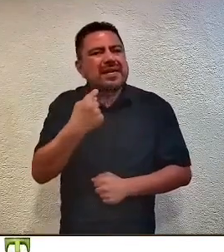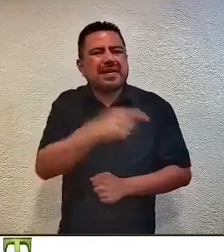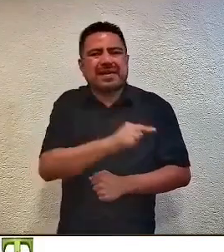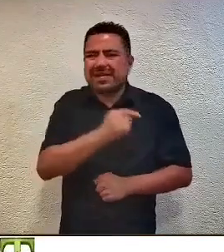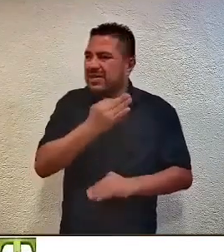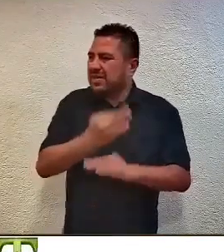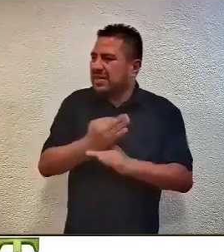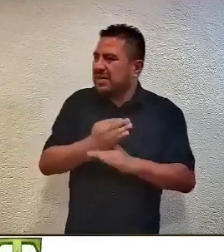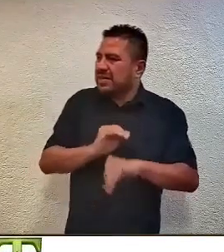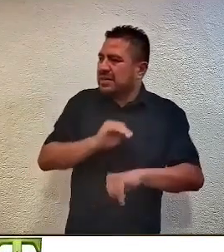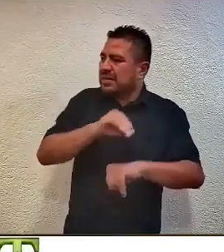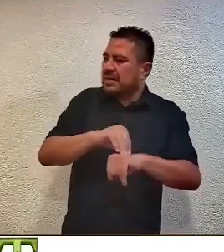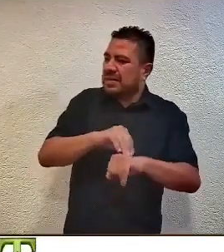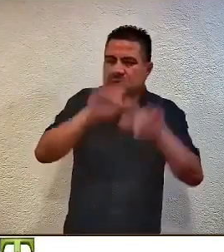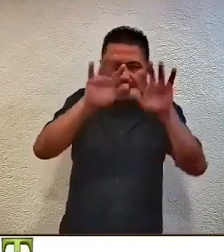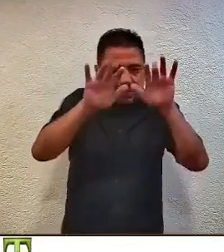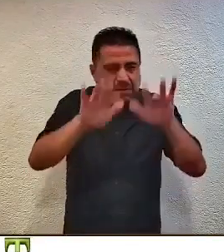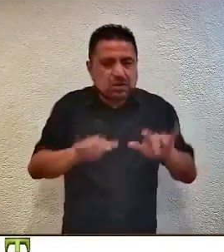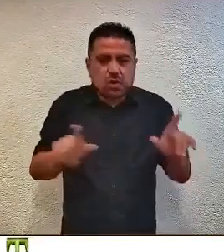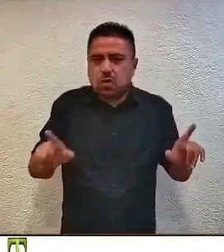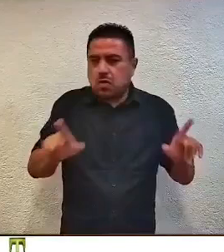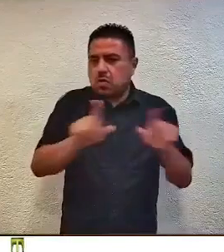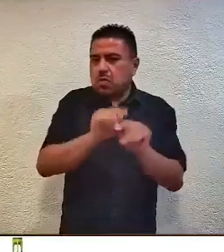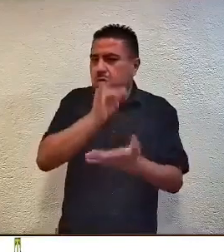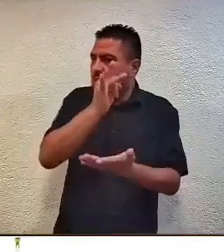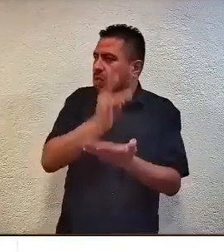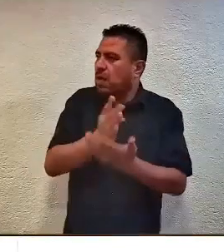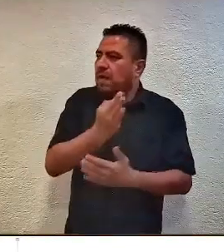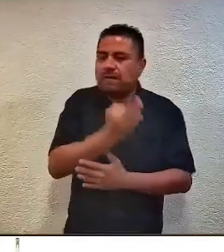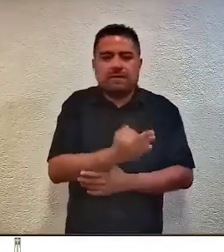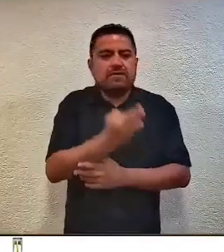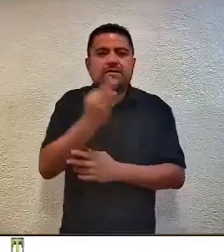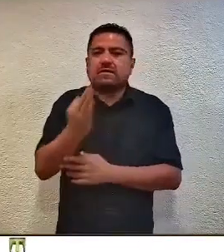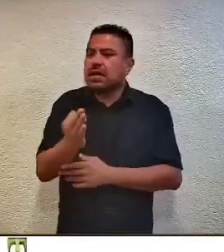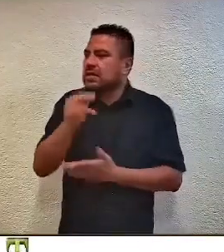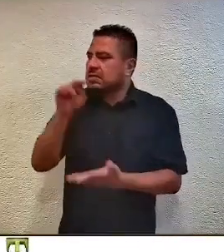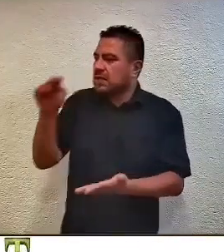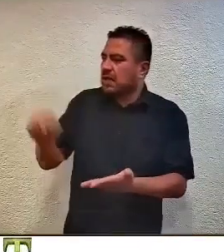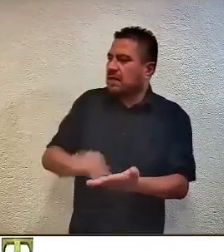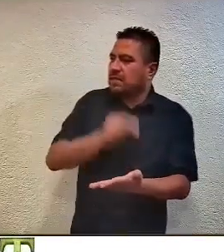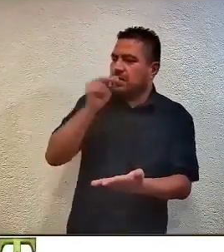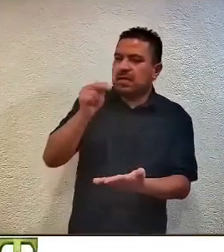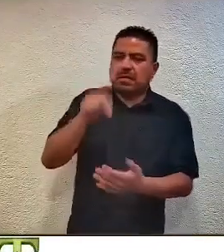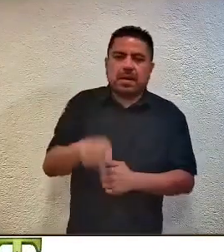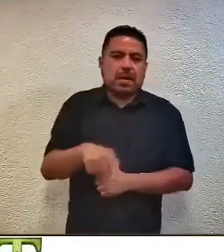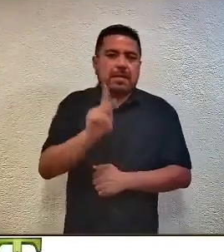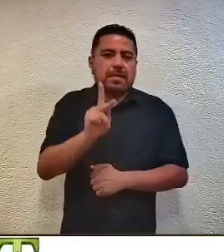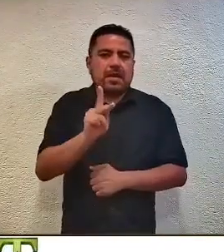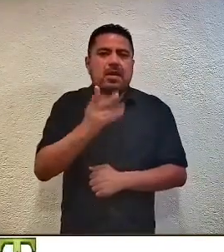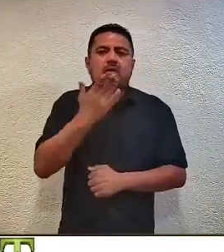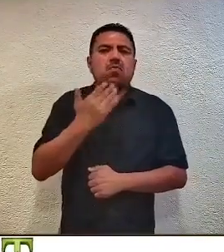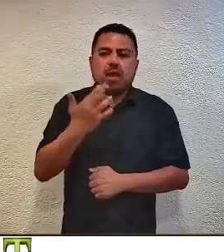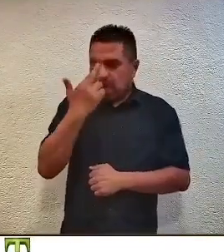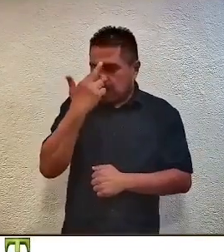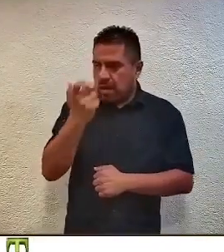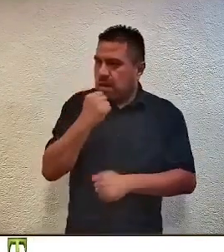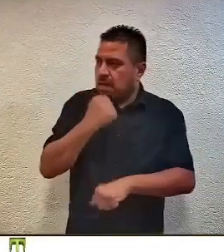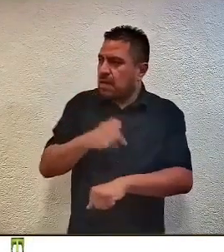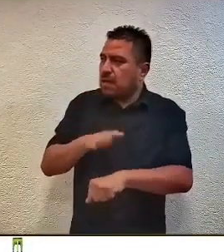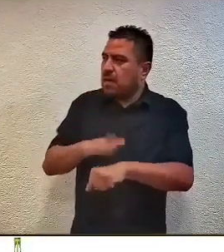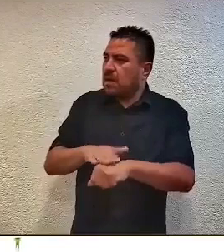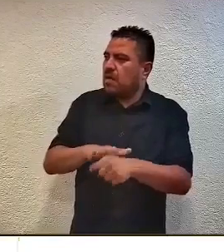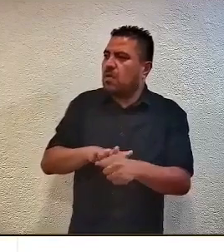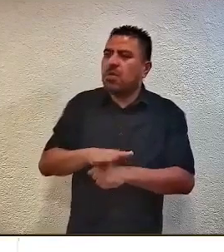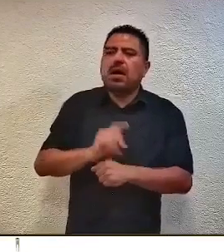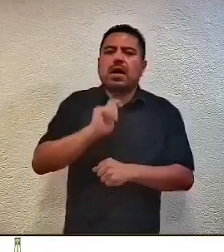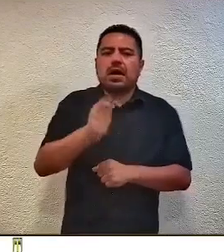cuestión, en dicho escrito únicamente se observa una fecha y una firma, sin embargo no obra la razón de notificación en la cual se